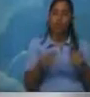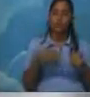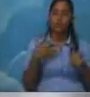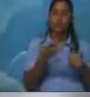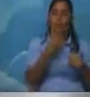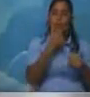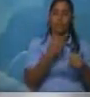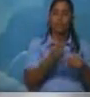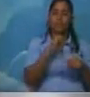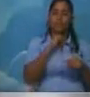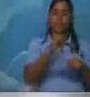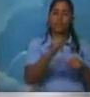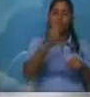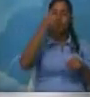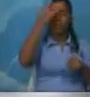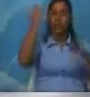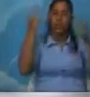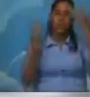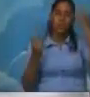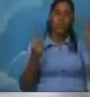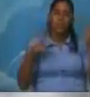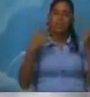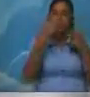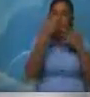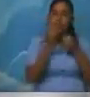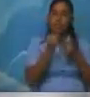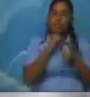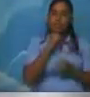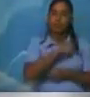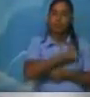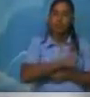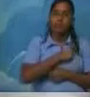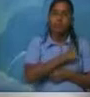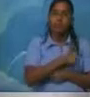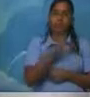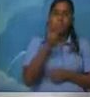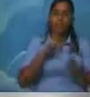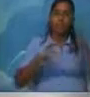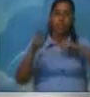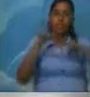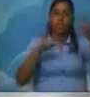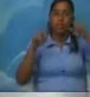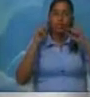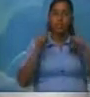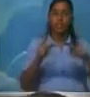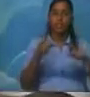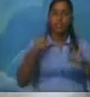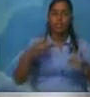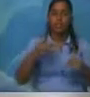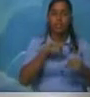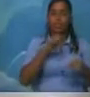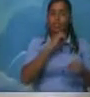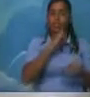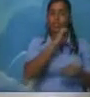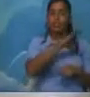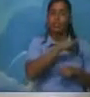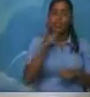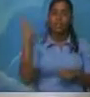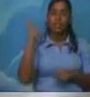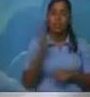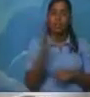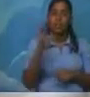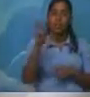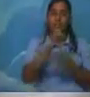fácil es olvidar y qué triste y qué lamentable observar acá eh nosotros las historias que hemos venido